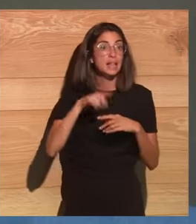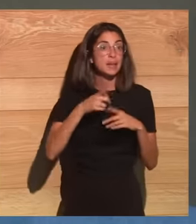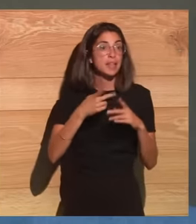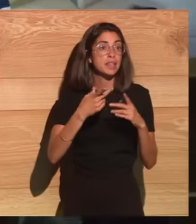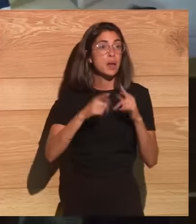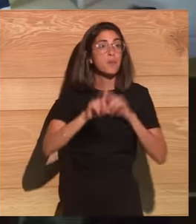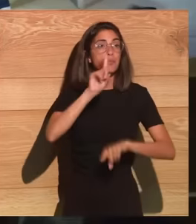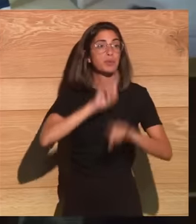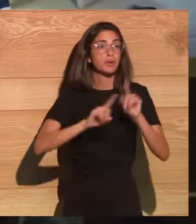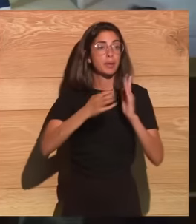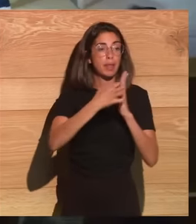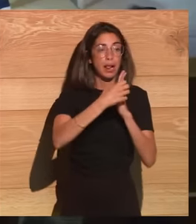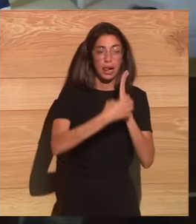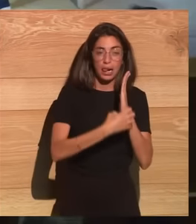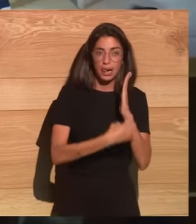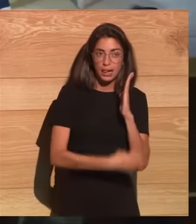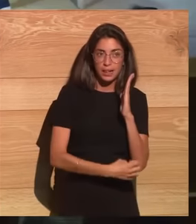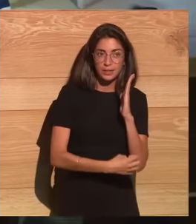encuadernación.